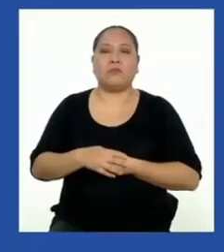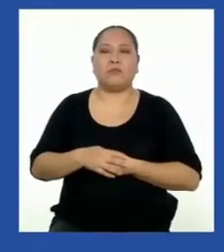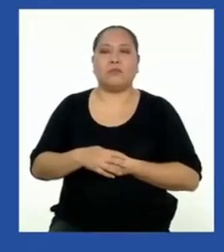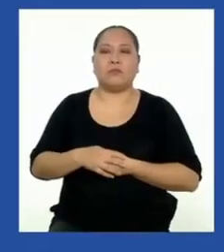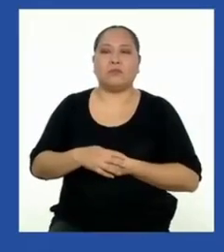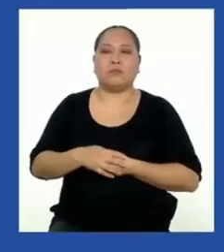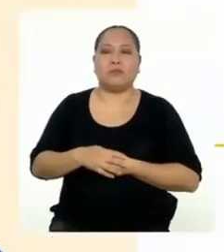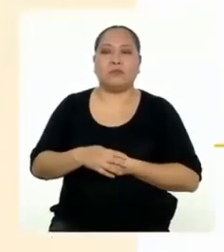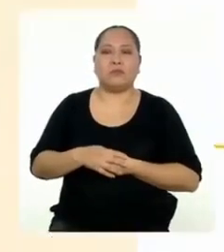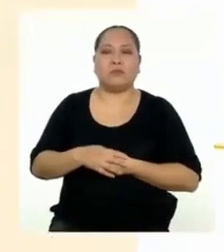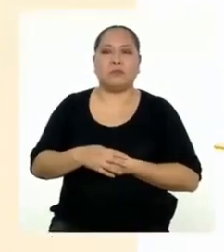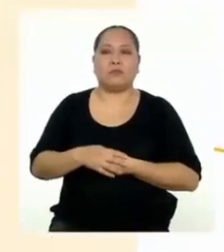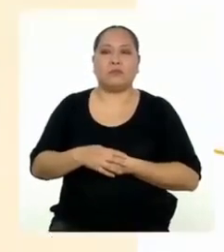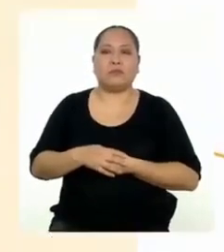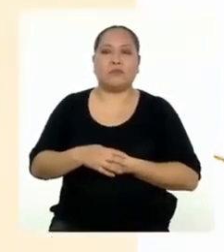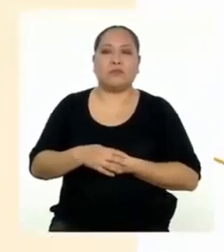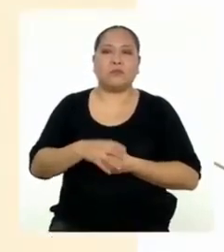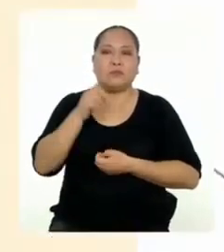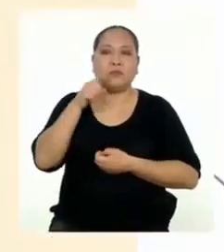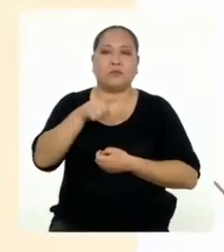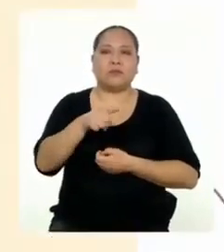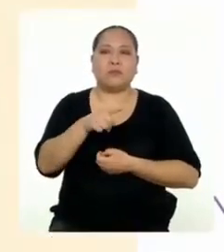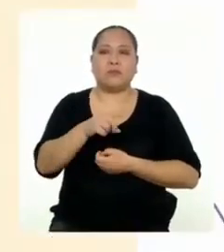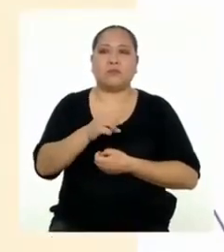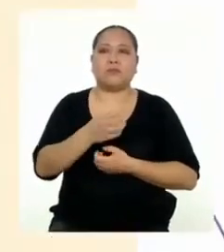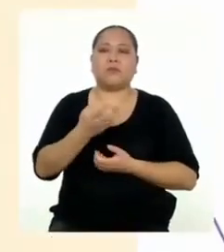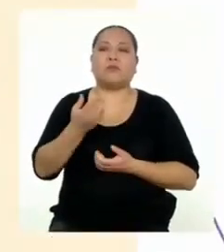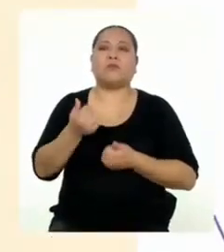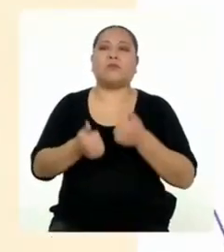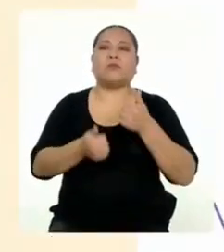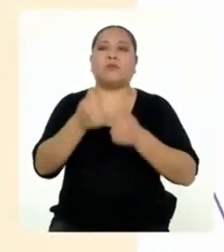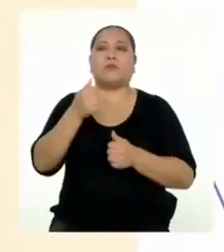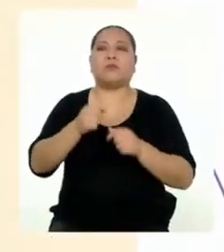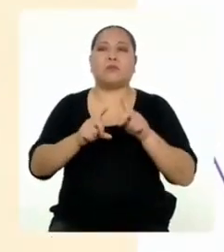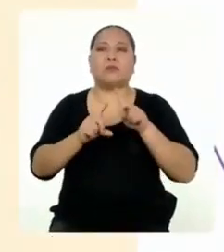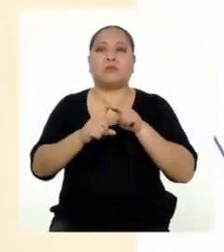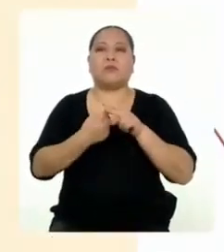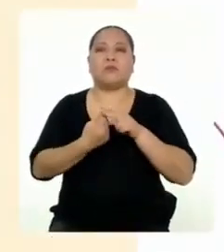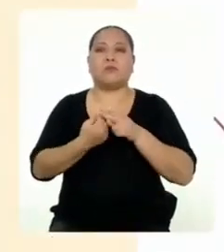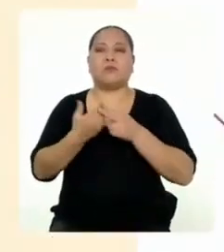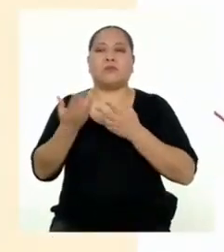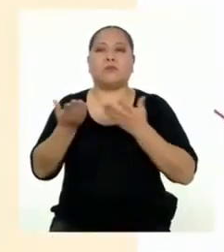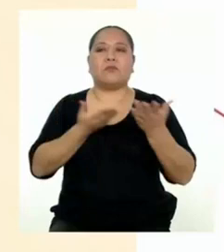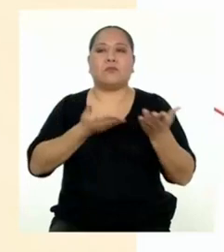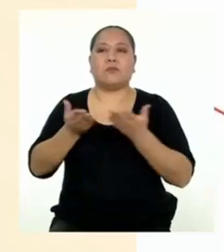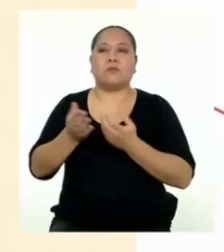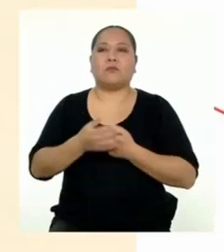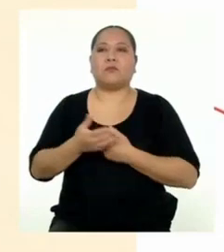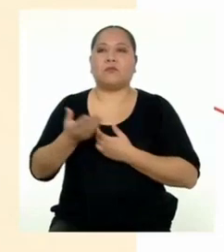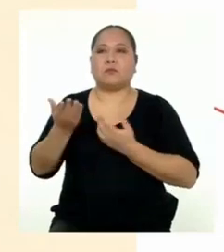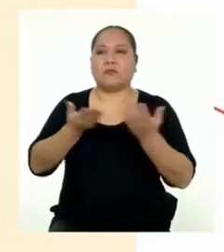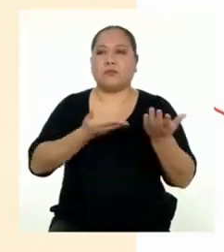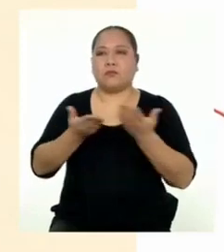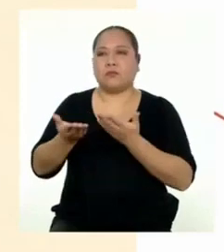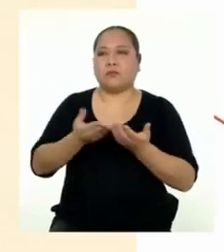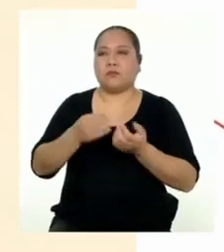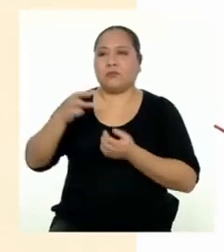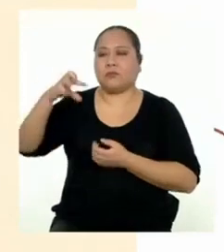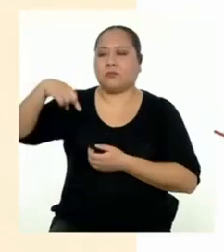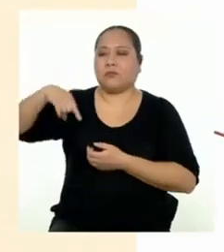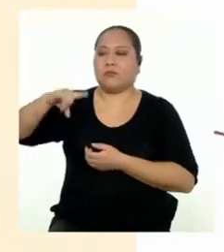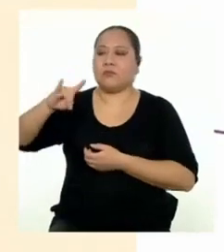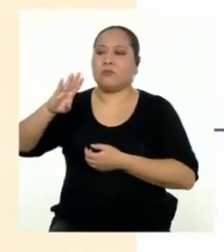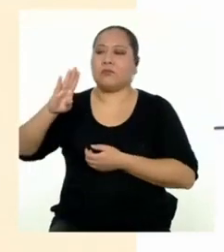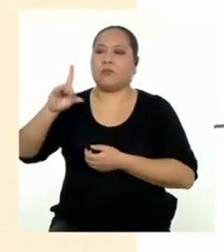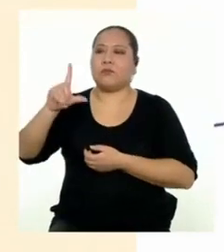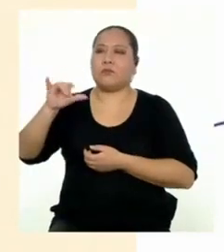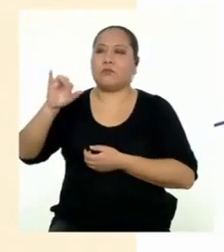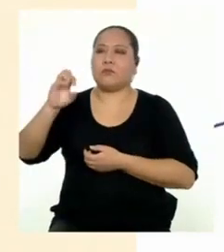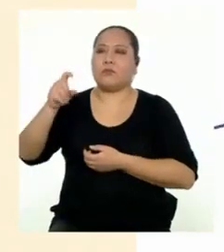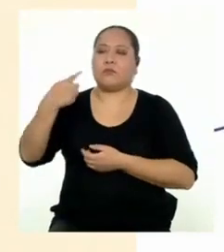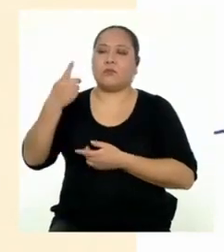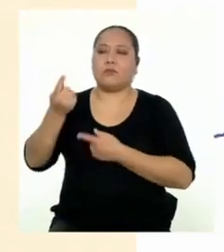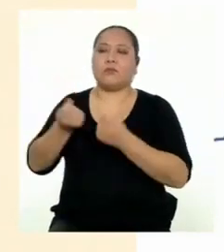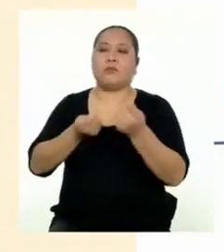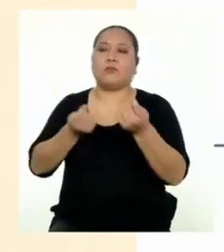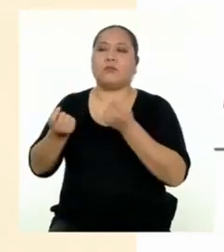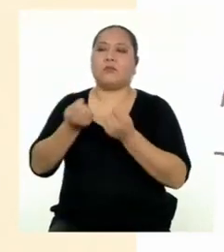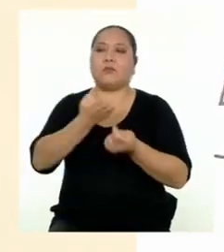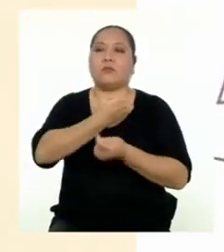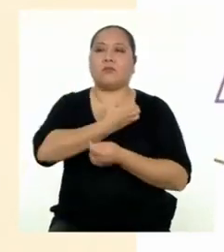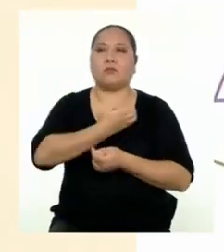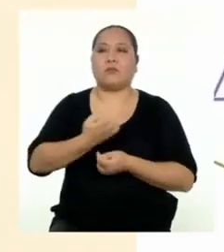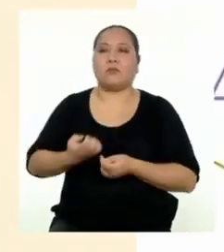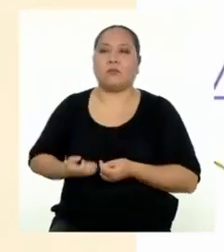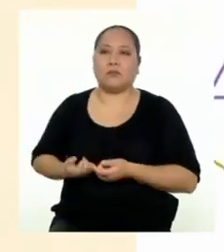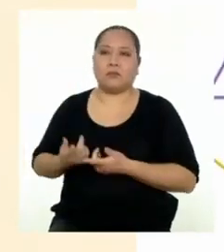inmateriales. De acuerdo al origen del servicio, se clasifican en servicios públicos. Son los que administra el